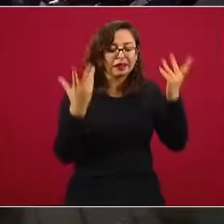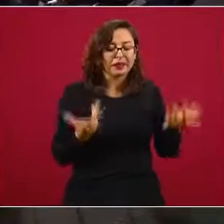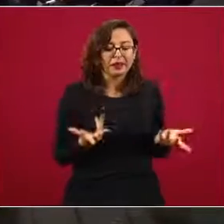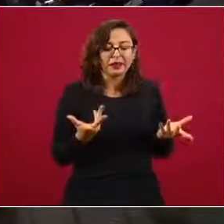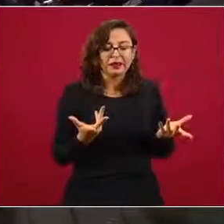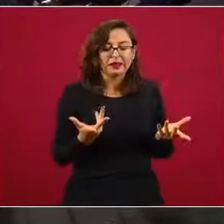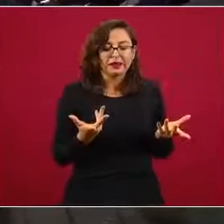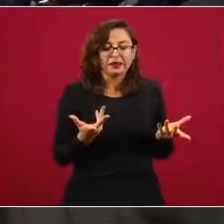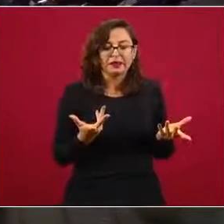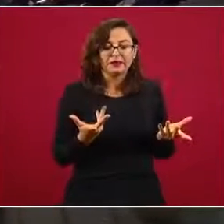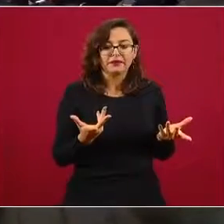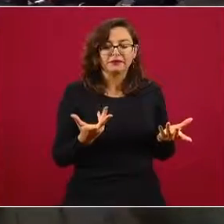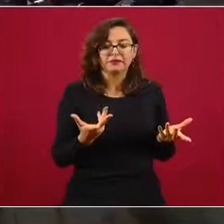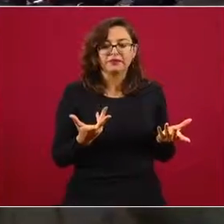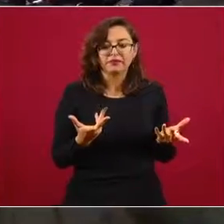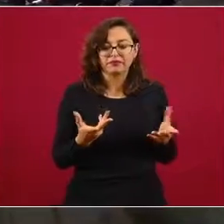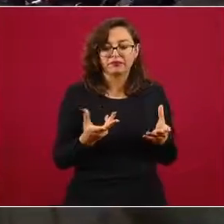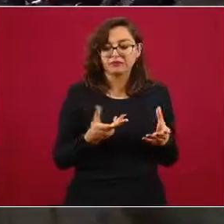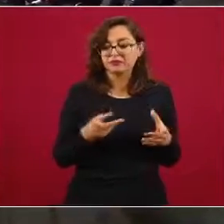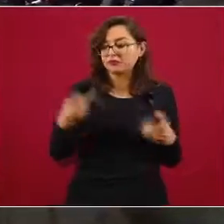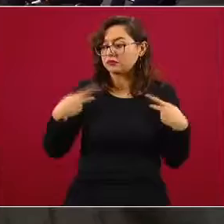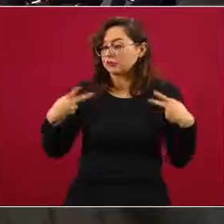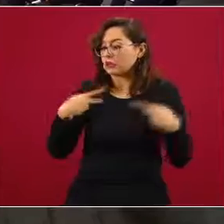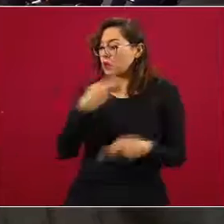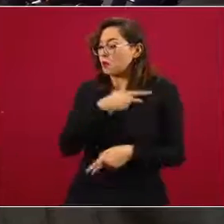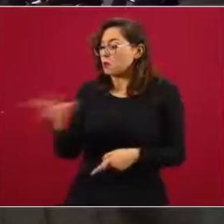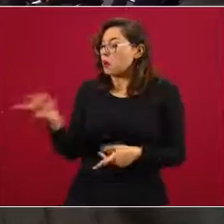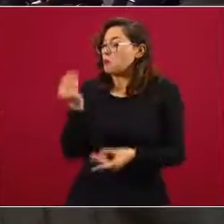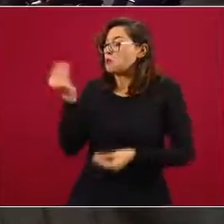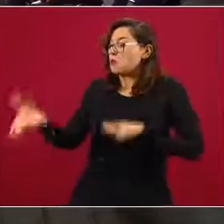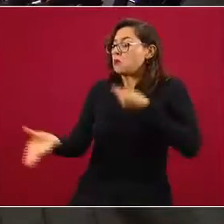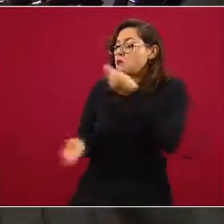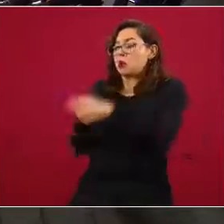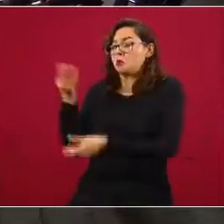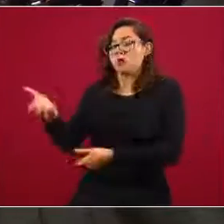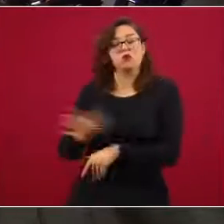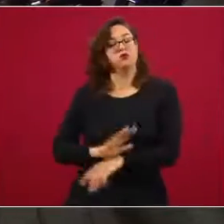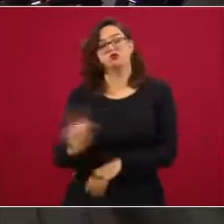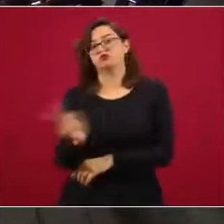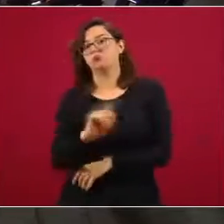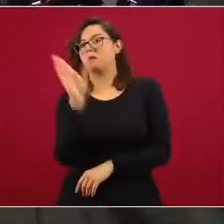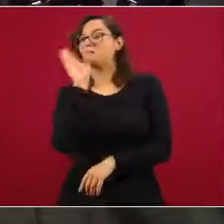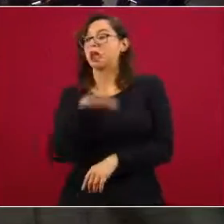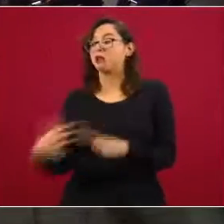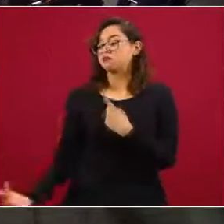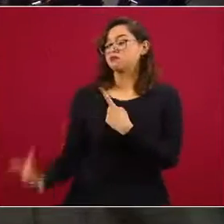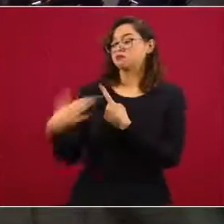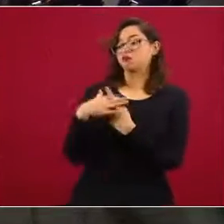pobres era populismo, paternalismo.